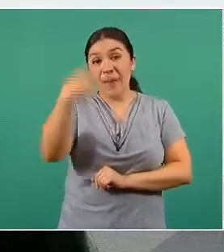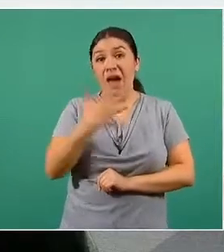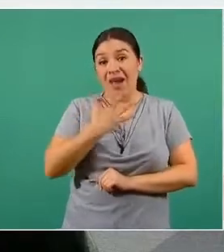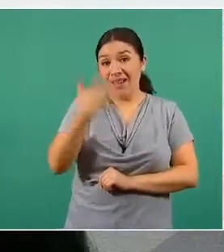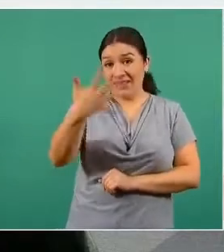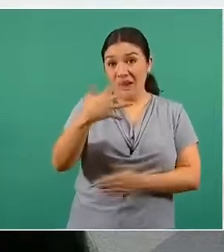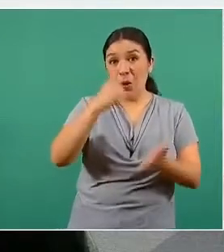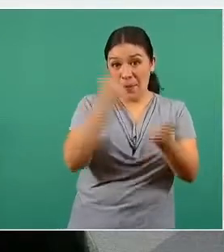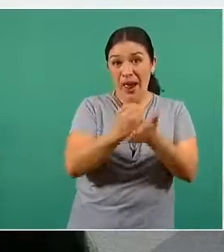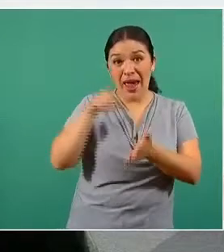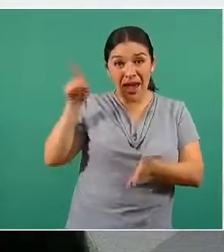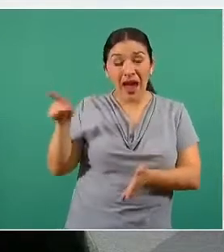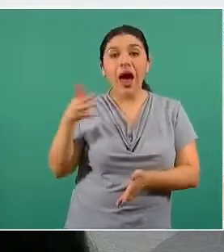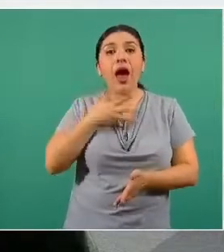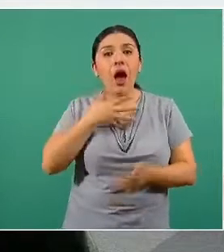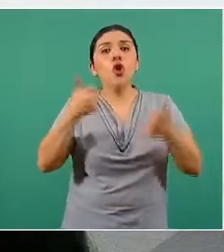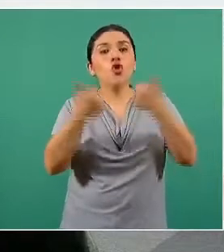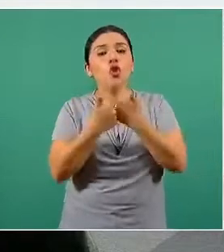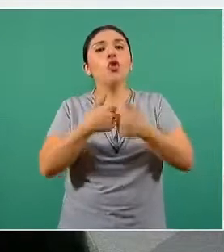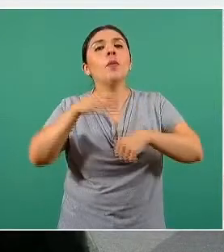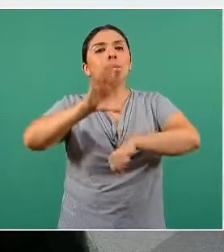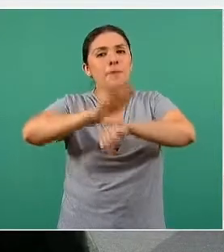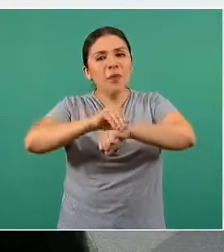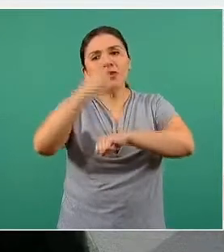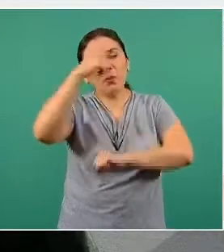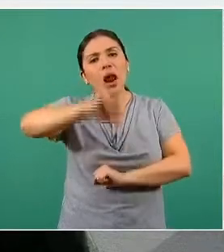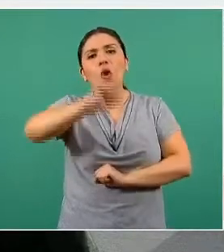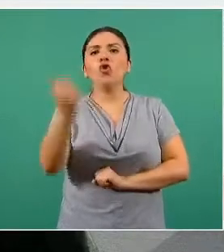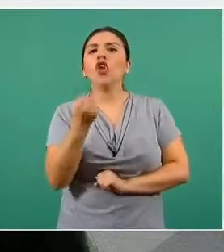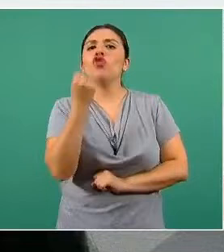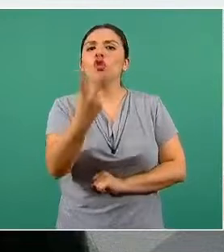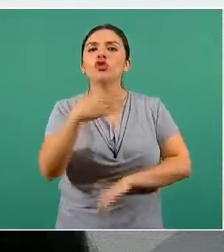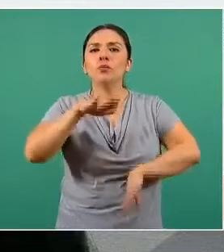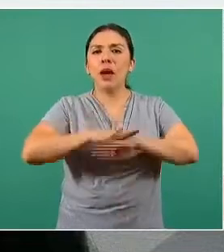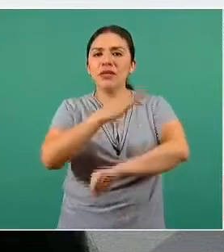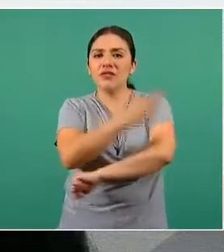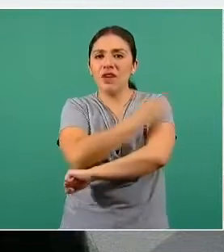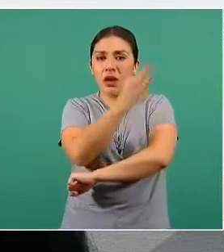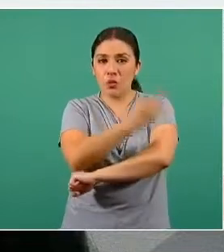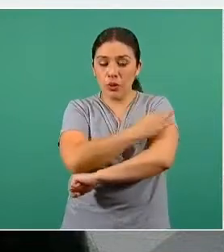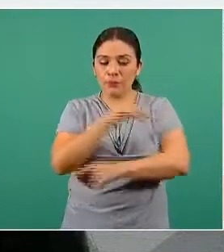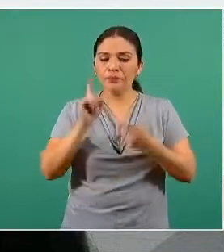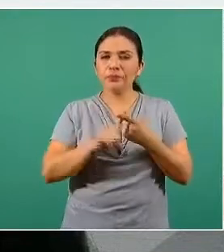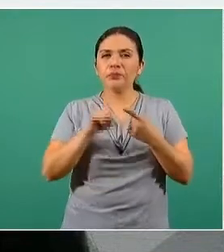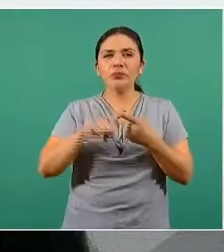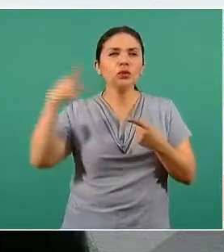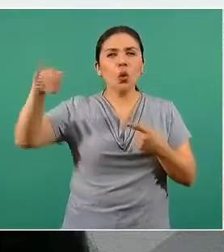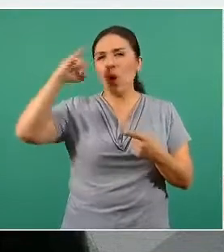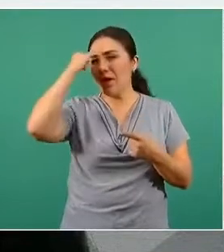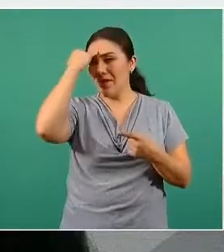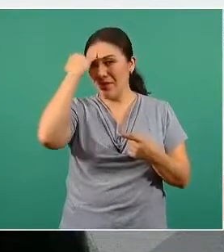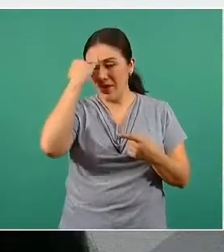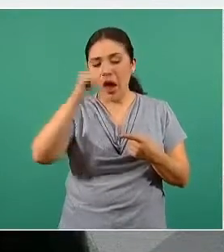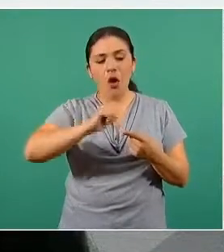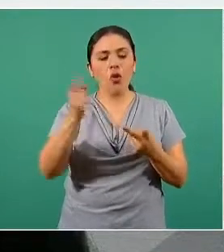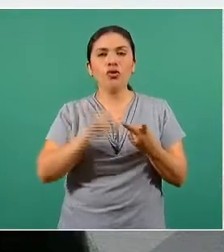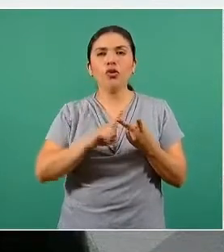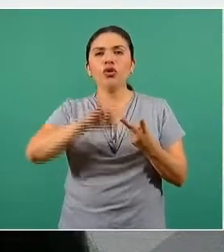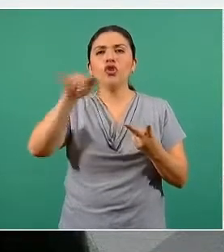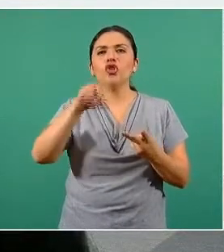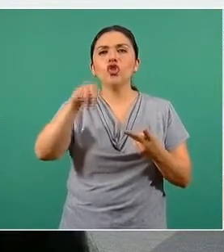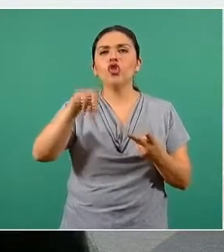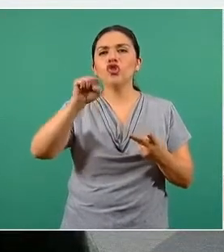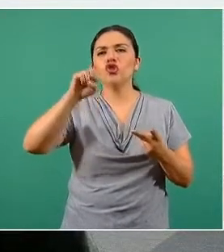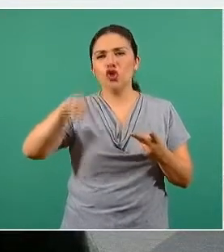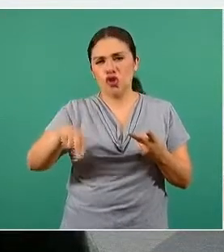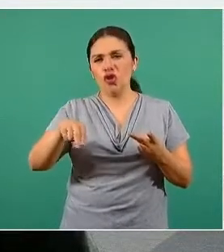5, se le ha conferido autorización de uso de emergencia a otras 2, una vacuna de la India y la vacuna Johnson &